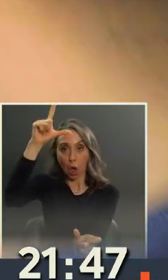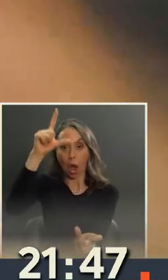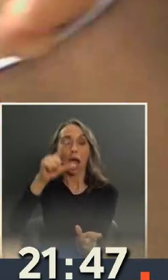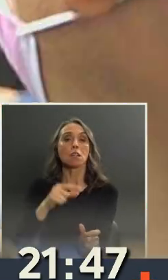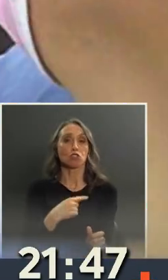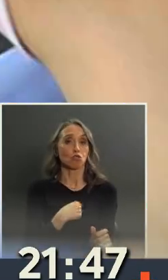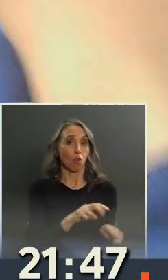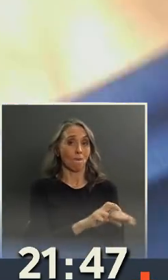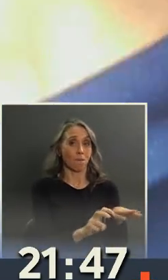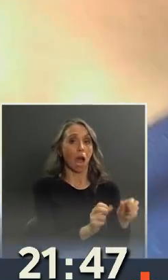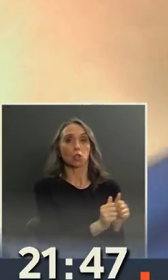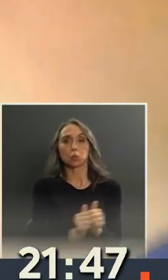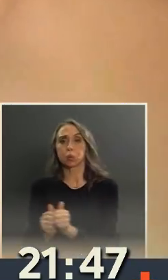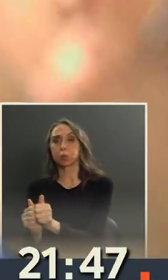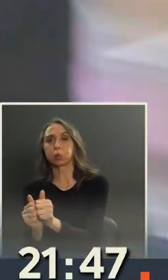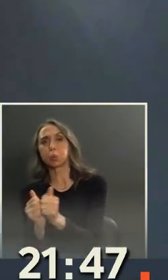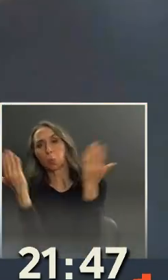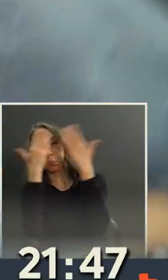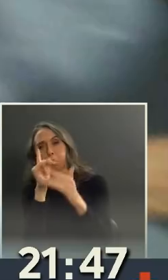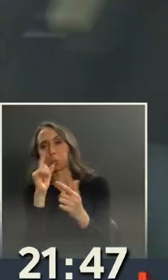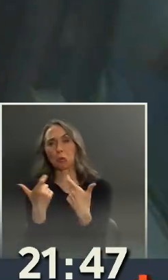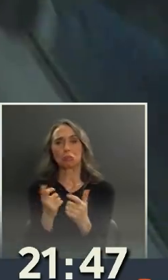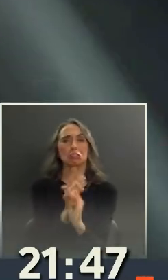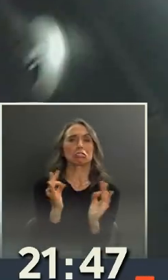Ya, acomódate ahí que van ellos también.